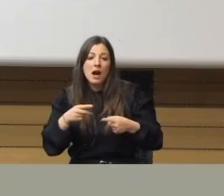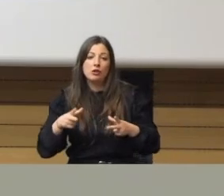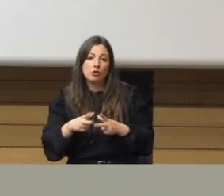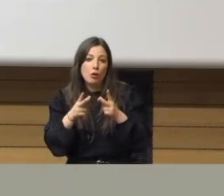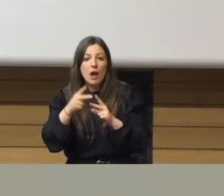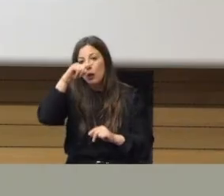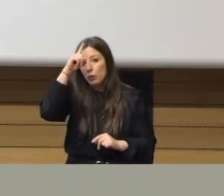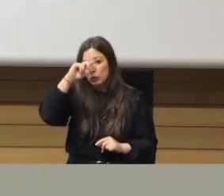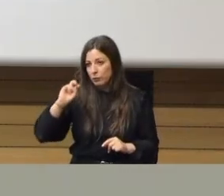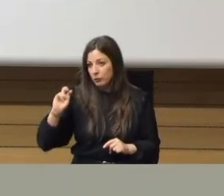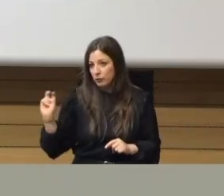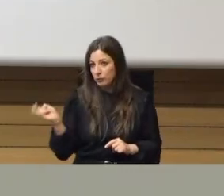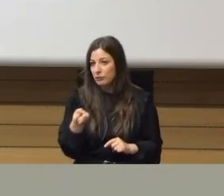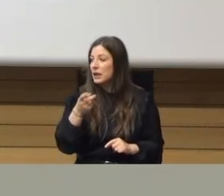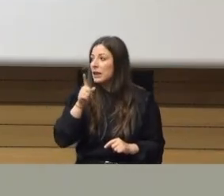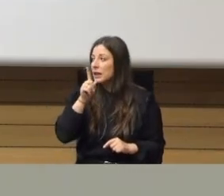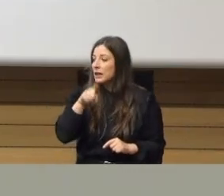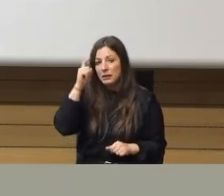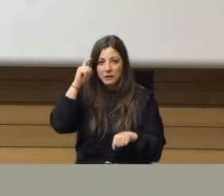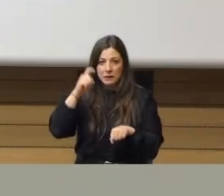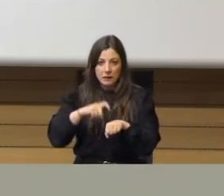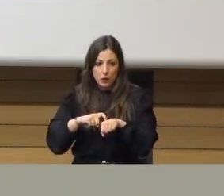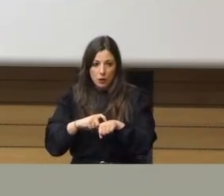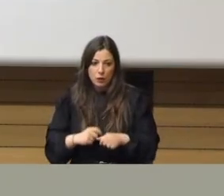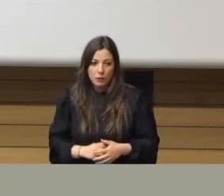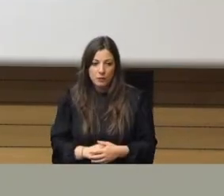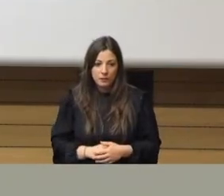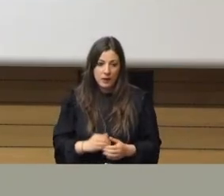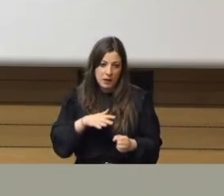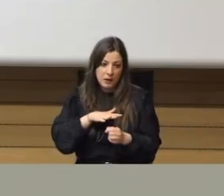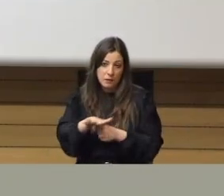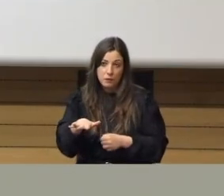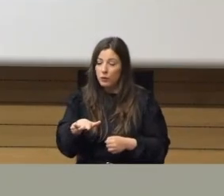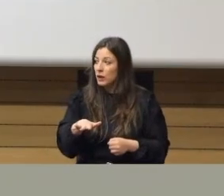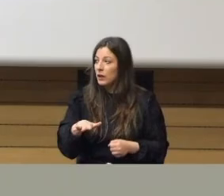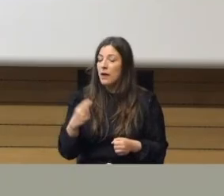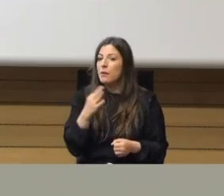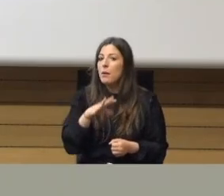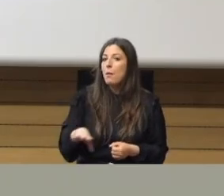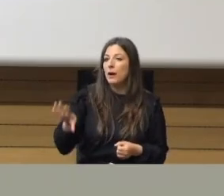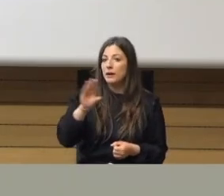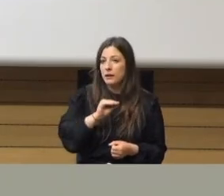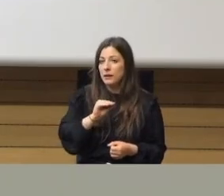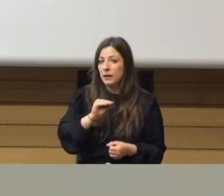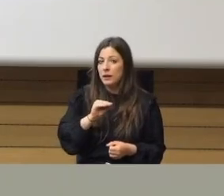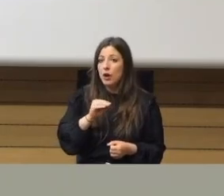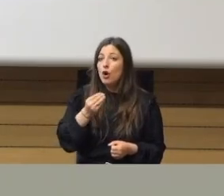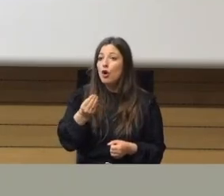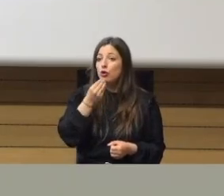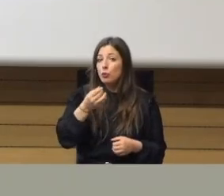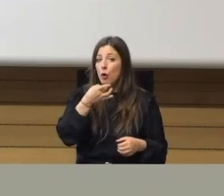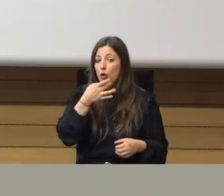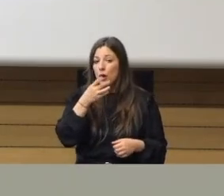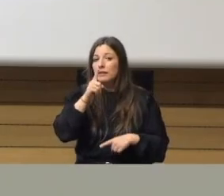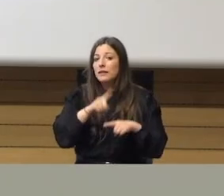culturales y los emocionales psicológicos. Entonces, tenemos que entender que el consumo de drogas depende de todas